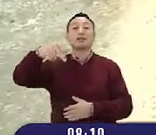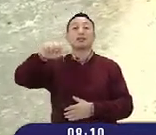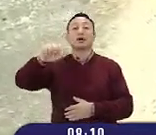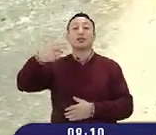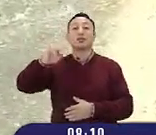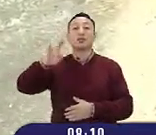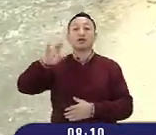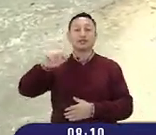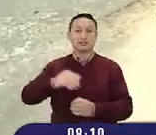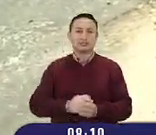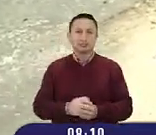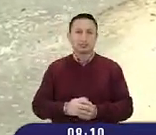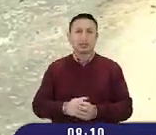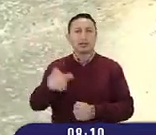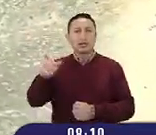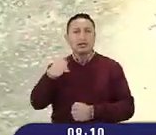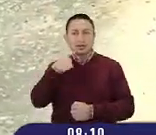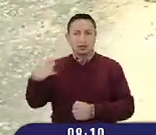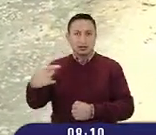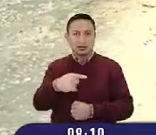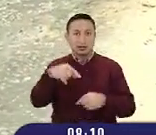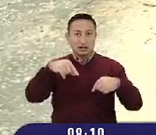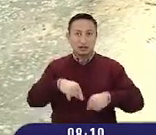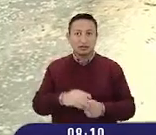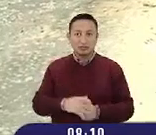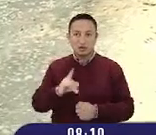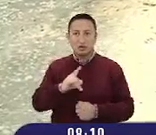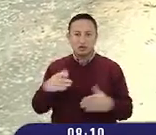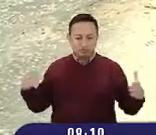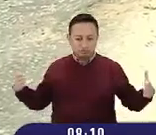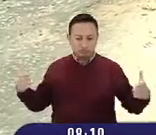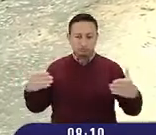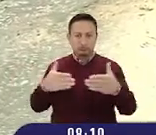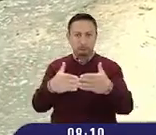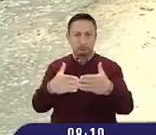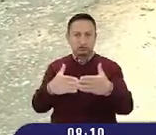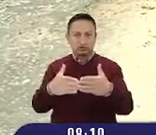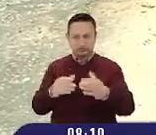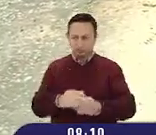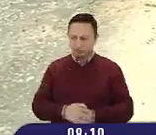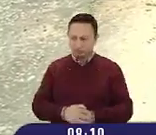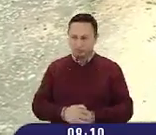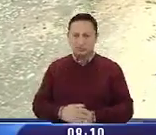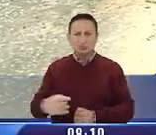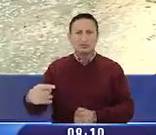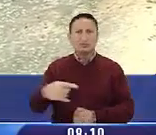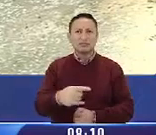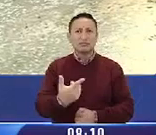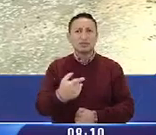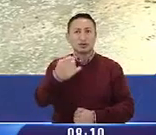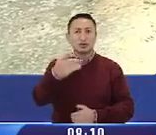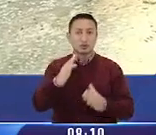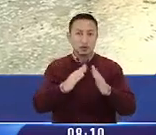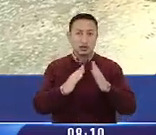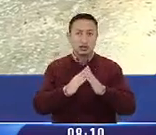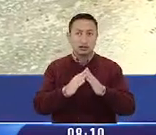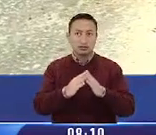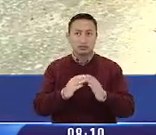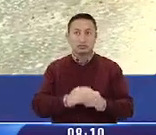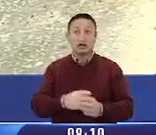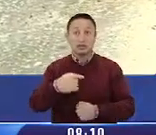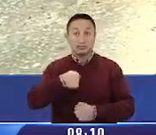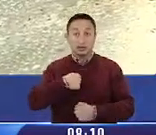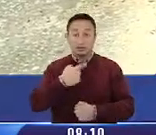quedado la zona en... parece una flecha, vecino. Nosotros decíamos, parece una flecha que señala justamente a su casa. Y usted decía, no es